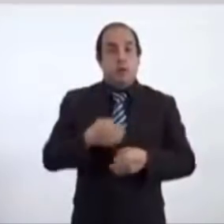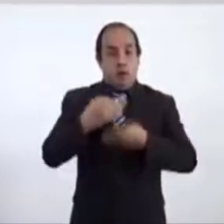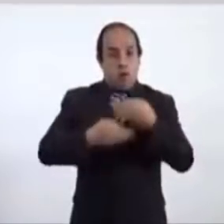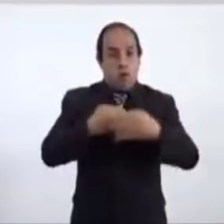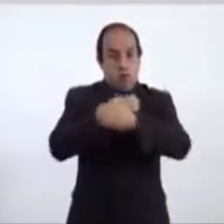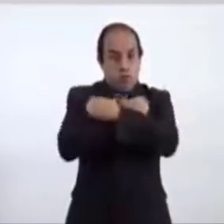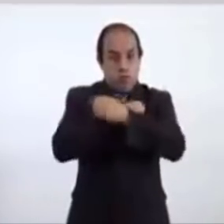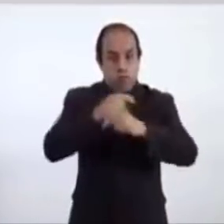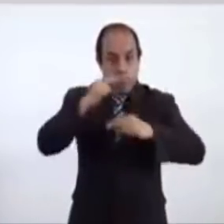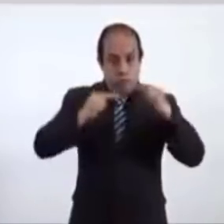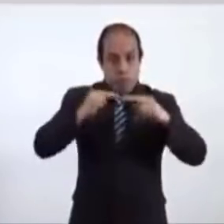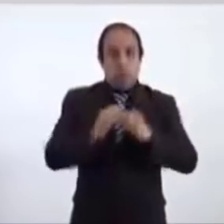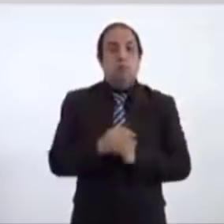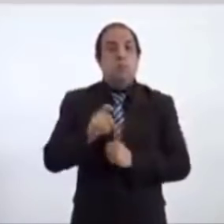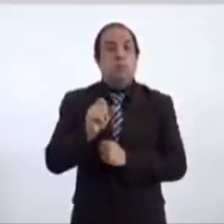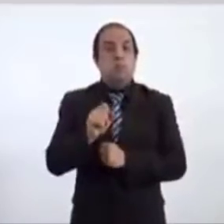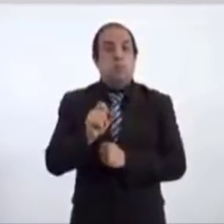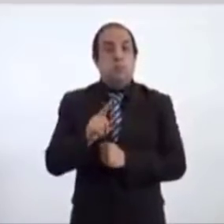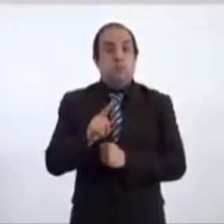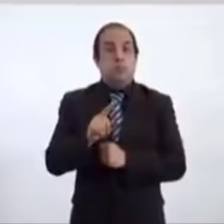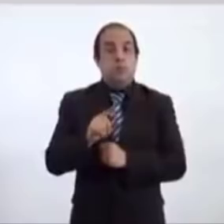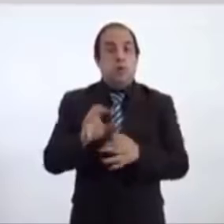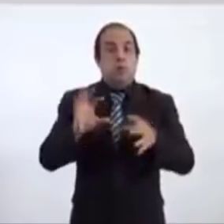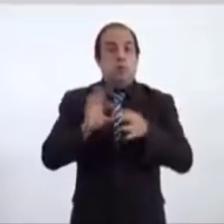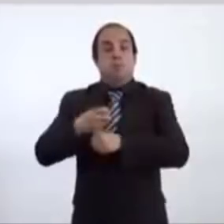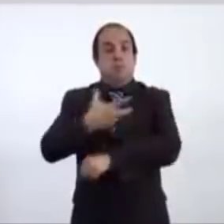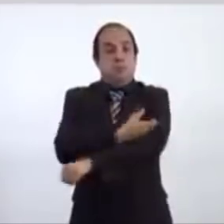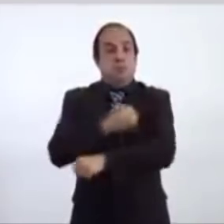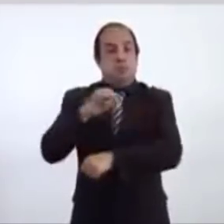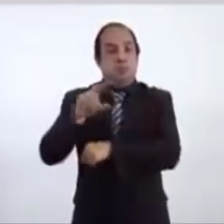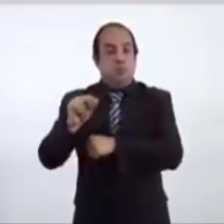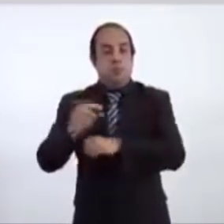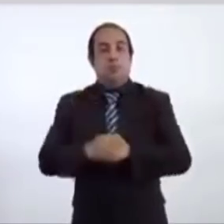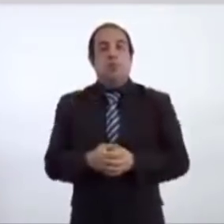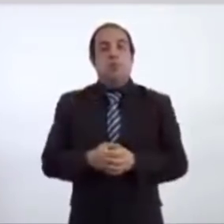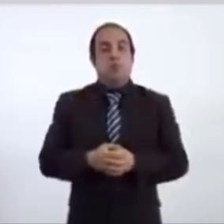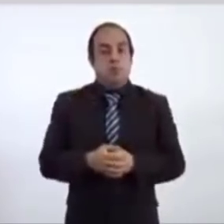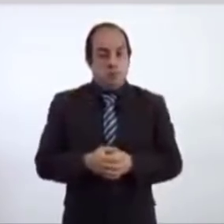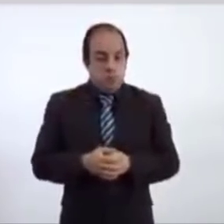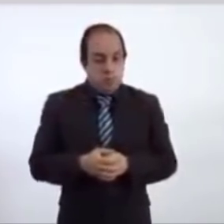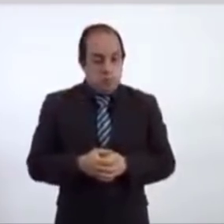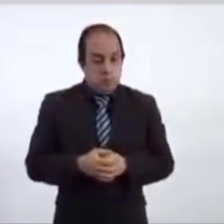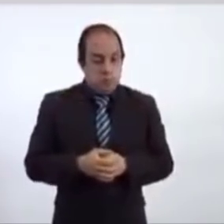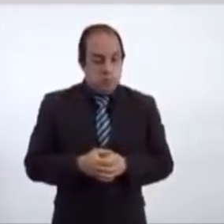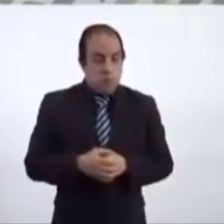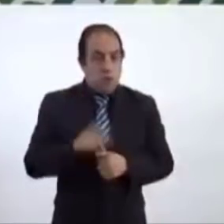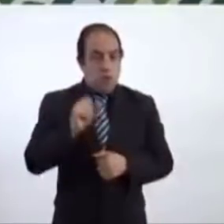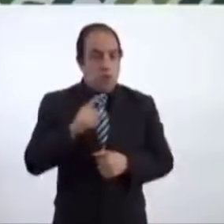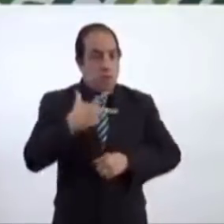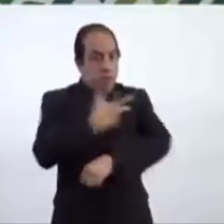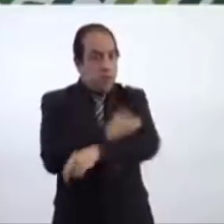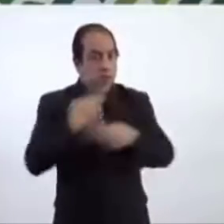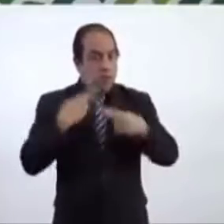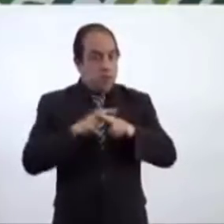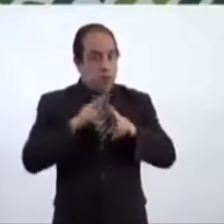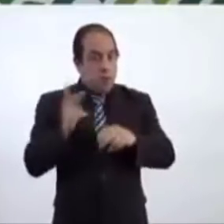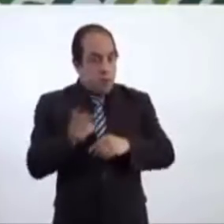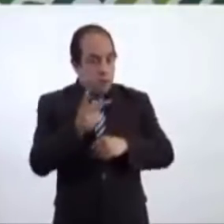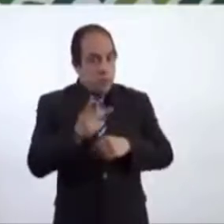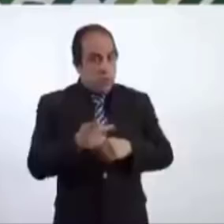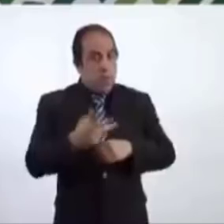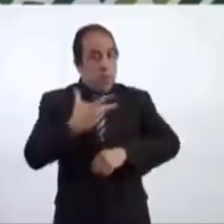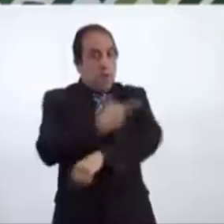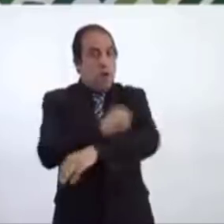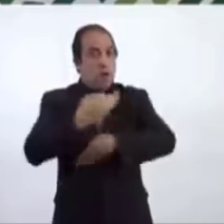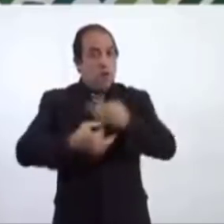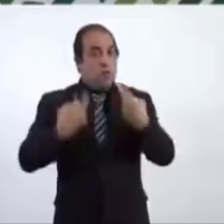también el vínculo con las universidades privadas. Oiga, sobre vacunación de maestros, quería preguntarle si se va a vacunar a todos